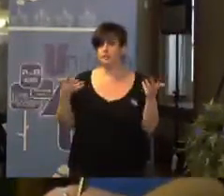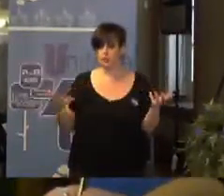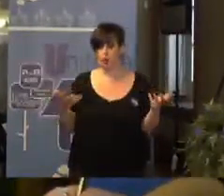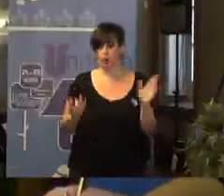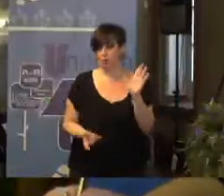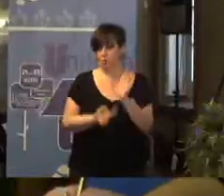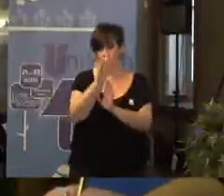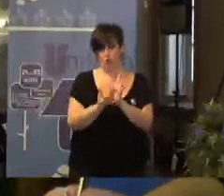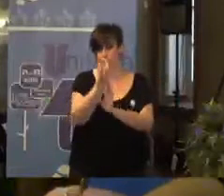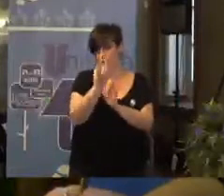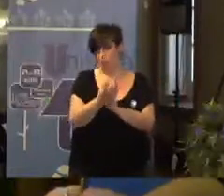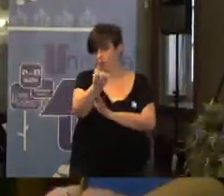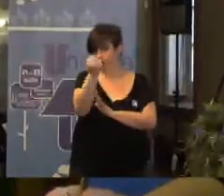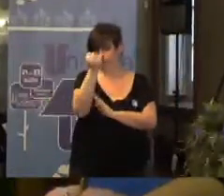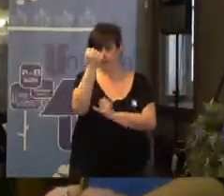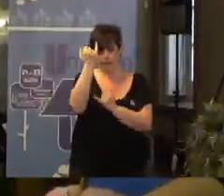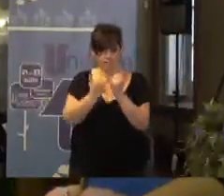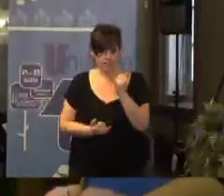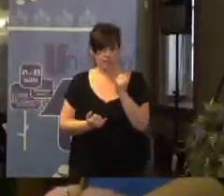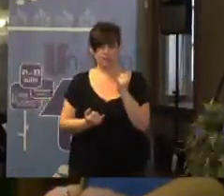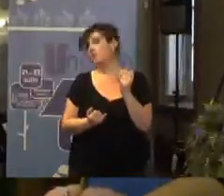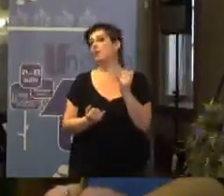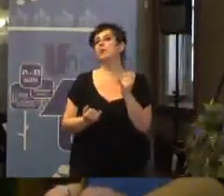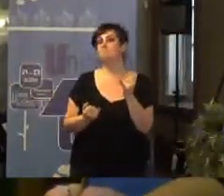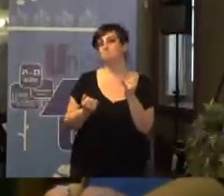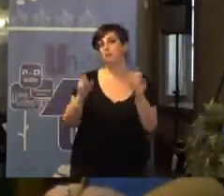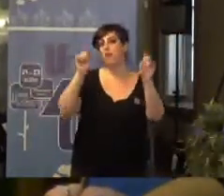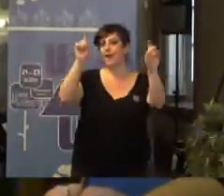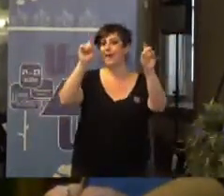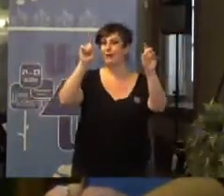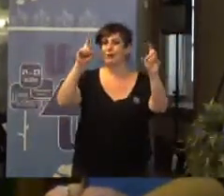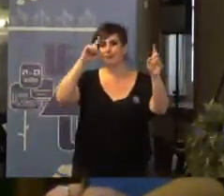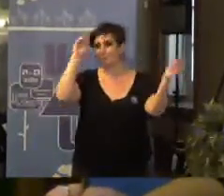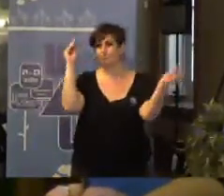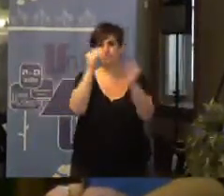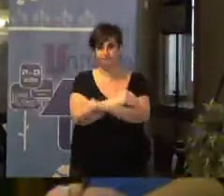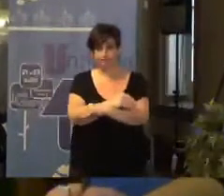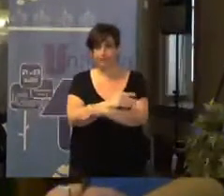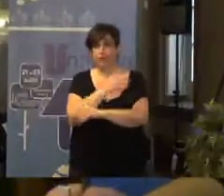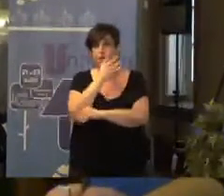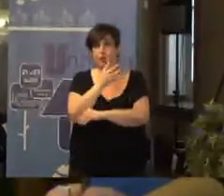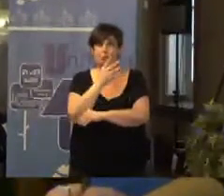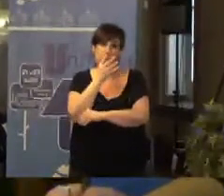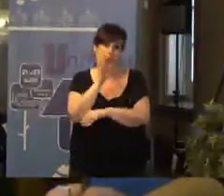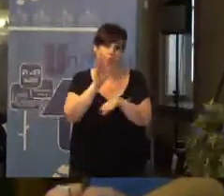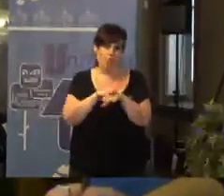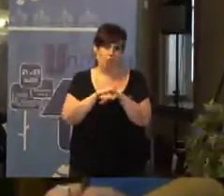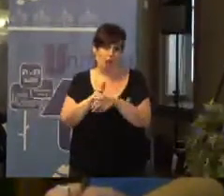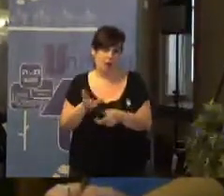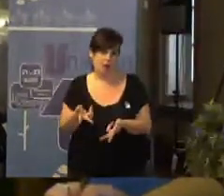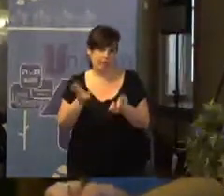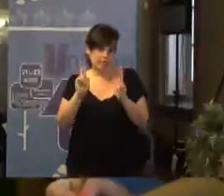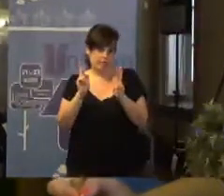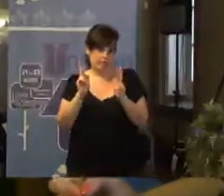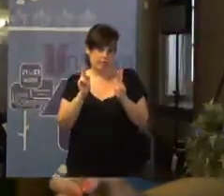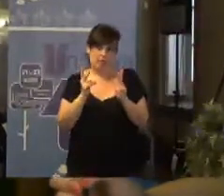produción capitalista que é incompatible absolutamente con a democracia propiamente dicha, porque, por exemplo, como pode ser democrática o funcionamento da sociedade se a